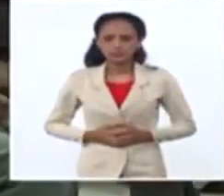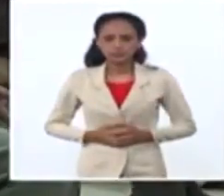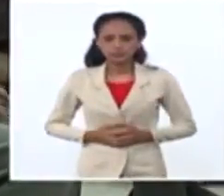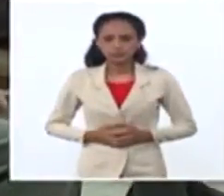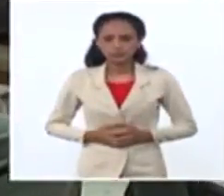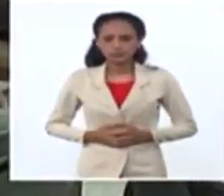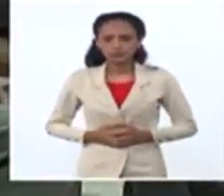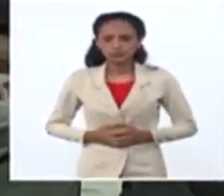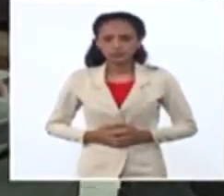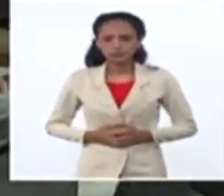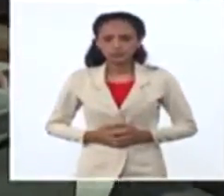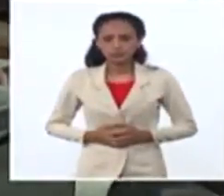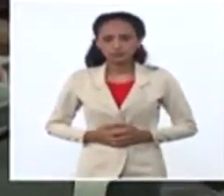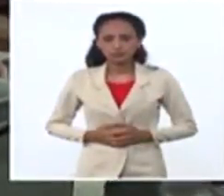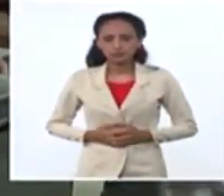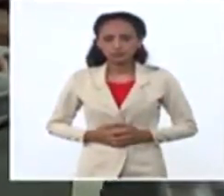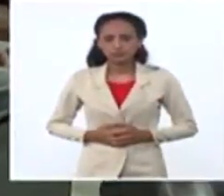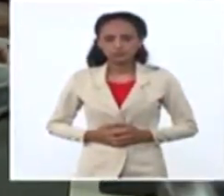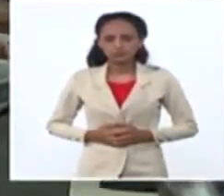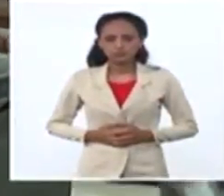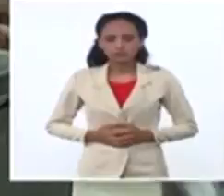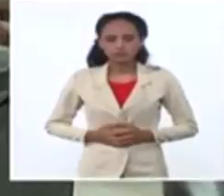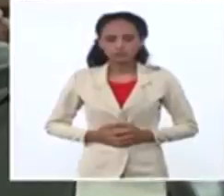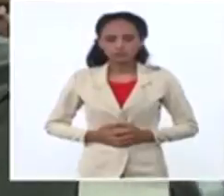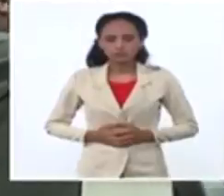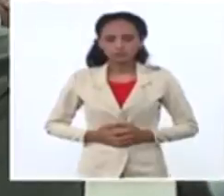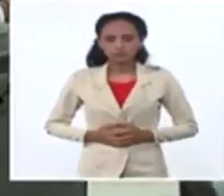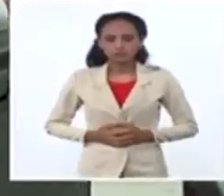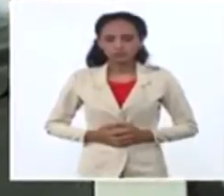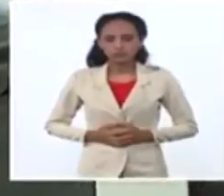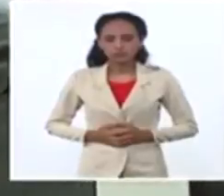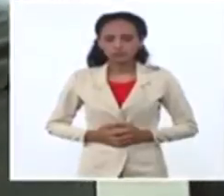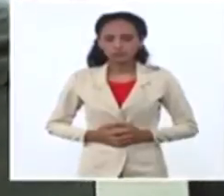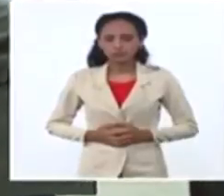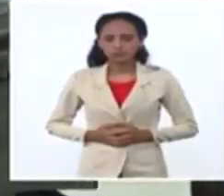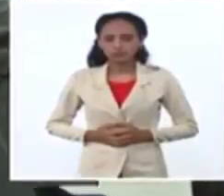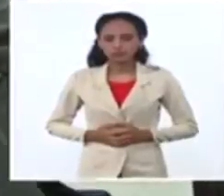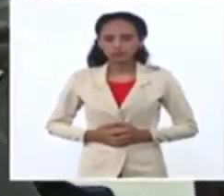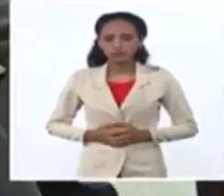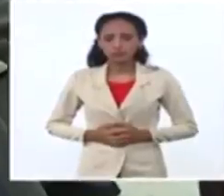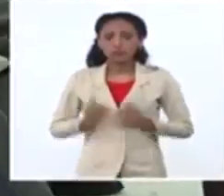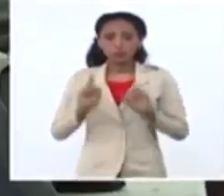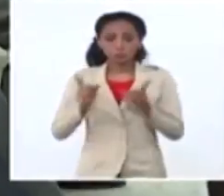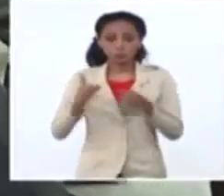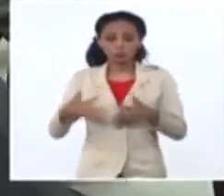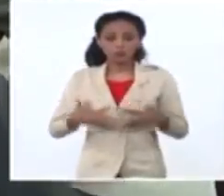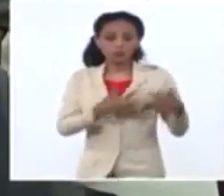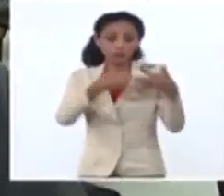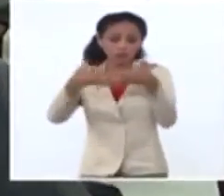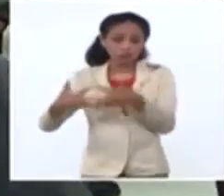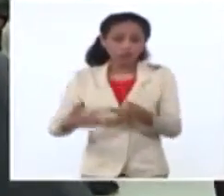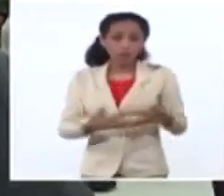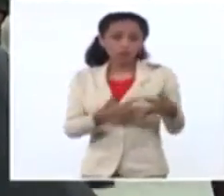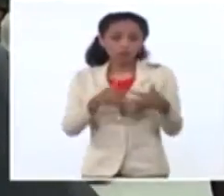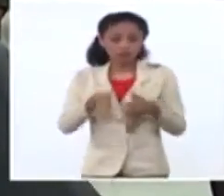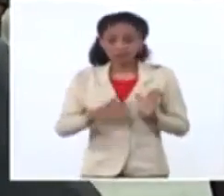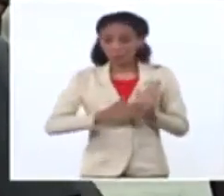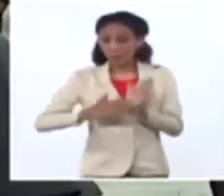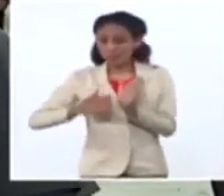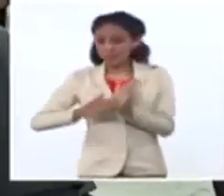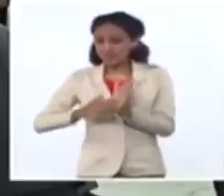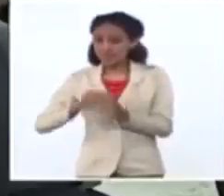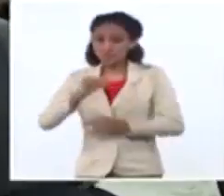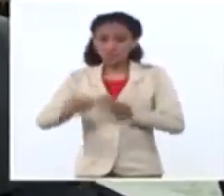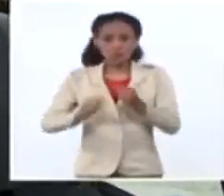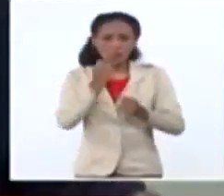La política de Estados Unidos, agudizada en estos meses contra Cuba, está condenada